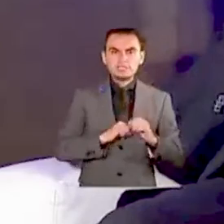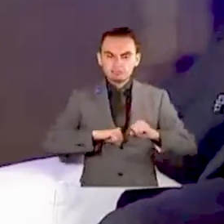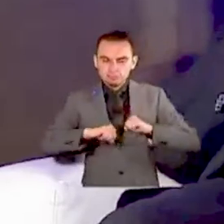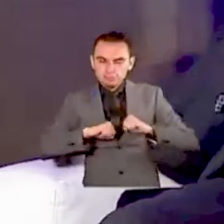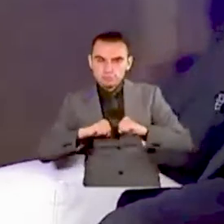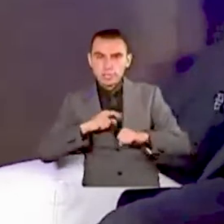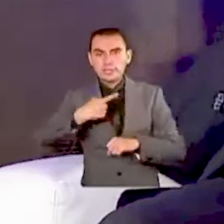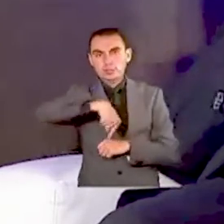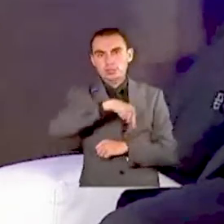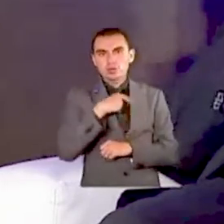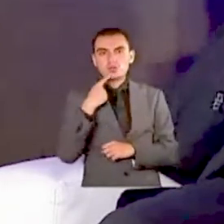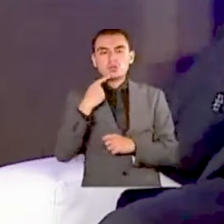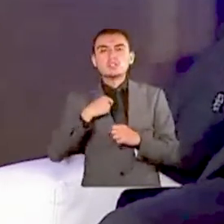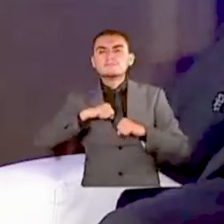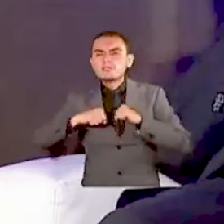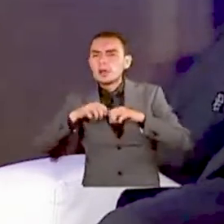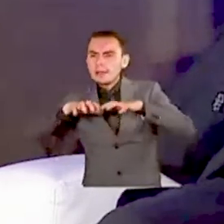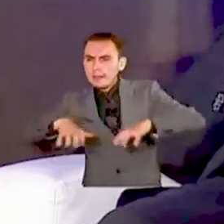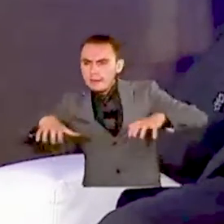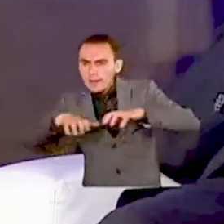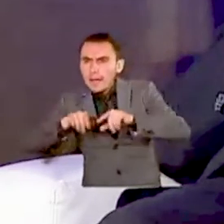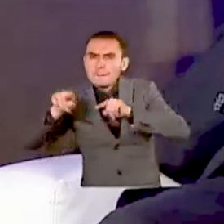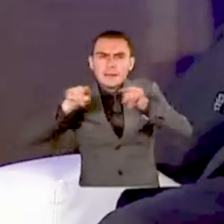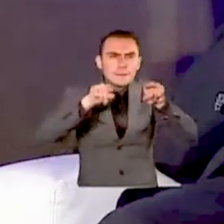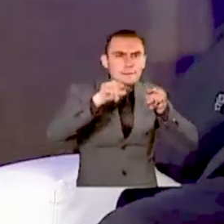además desembocan en una serie de productos como